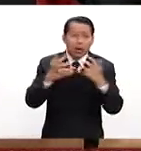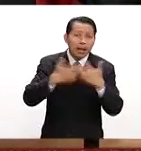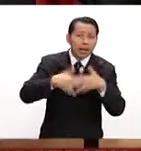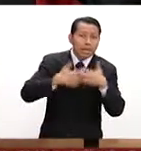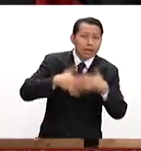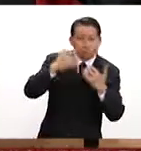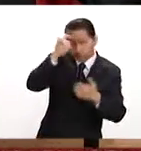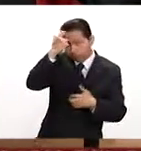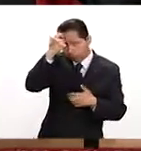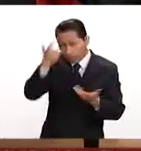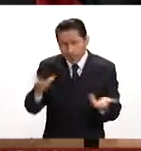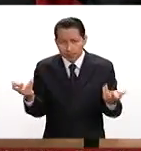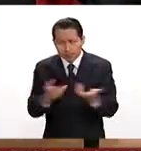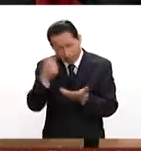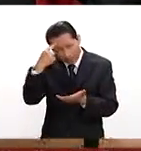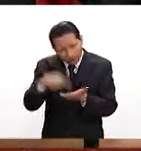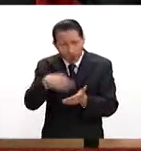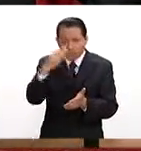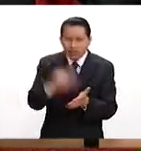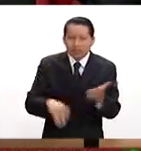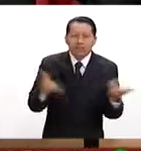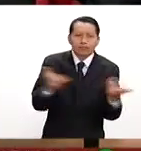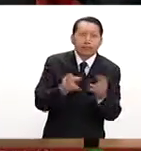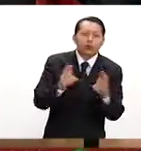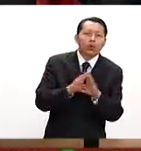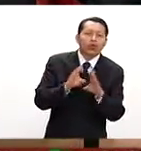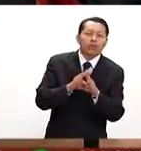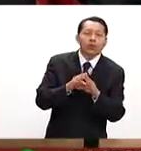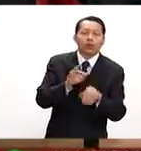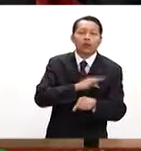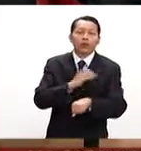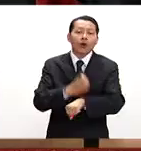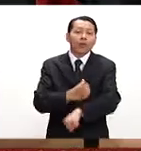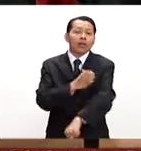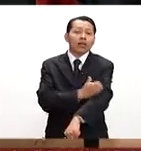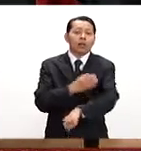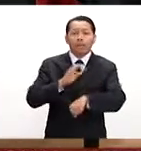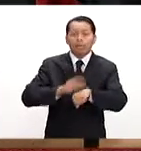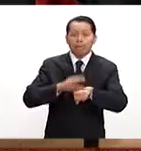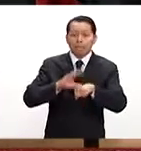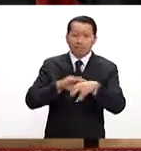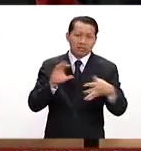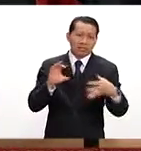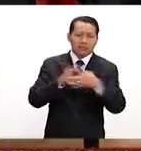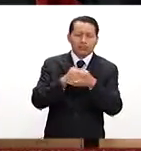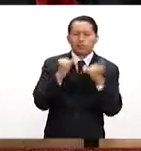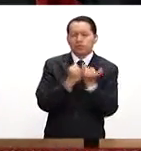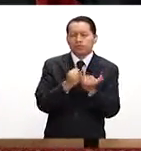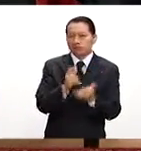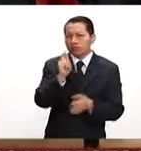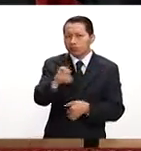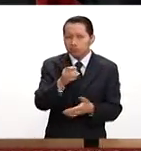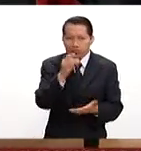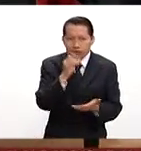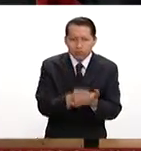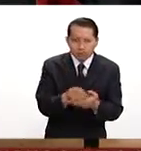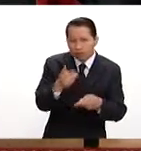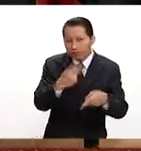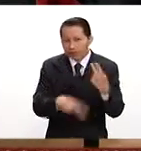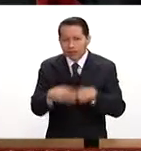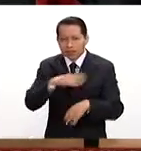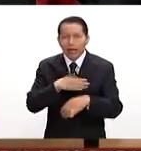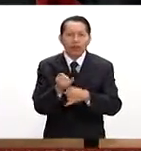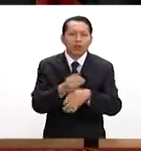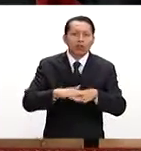empresas, y creo que lo que tenemos que hacer es darles un acompañamiento mucho más cercano. Es decir, no es nada más, ven, aquí está la